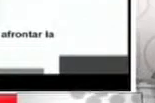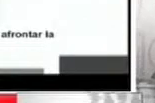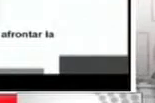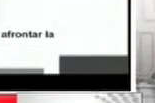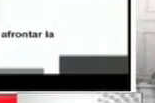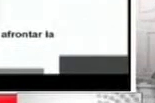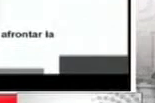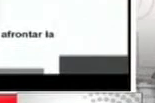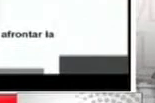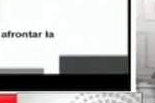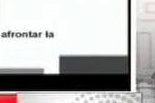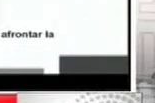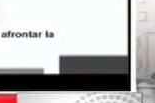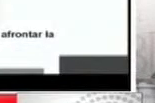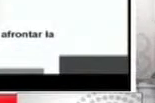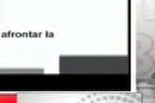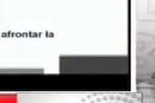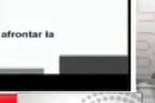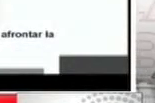como vemos,